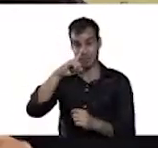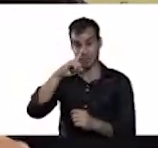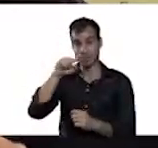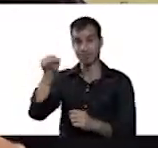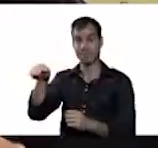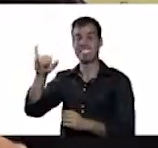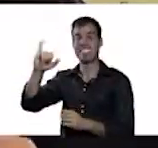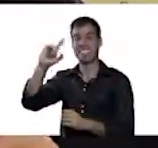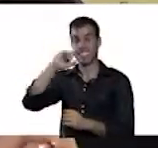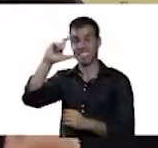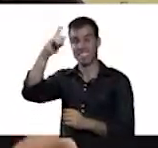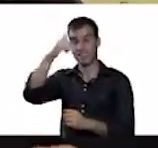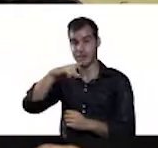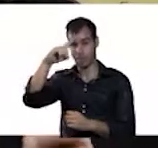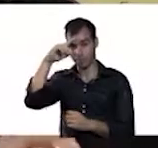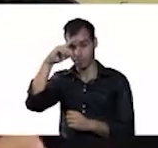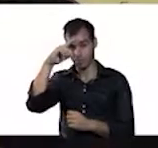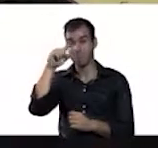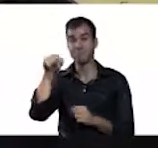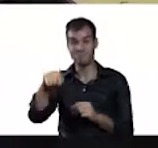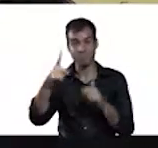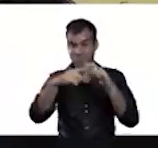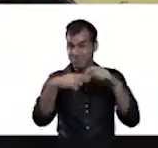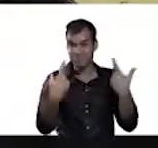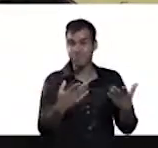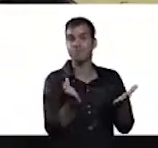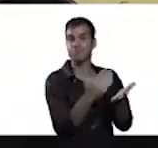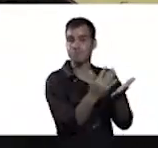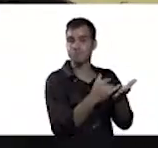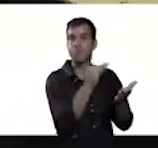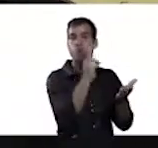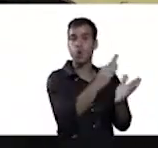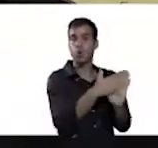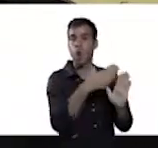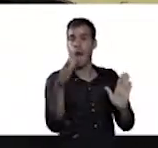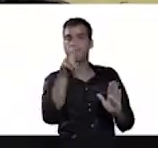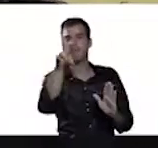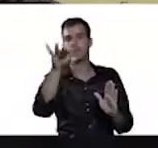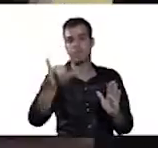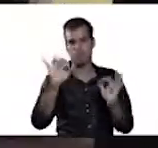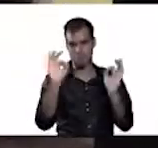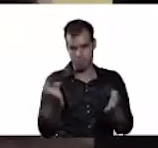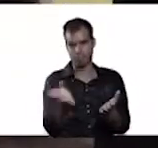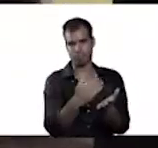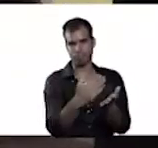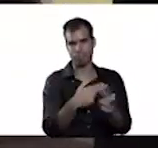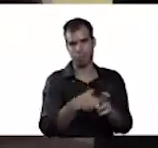lo pueden encontrar en la página de la 8 a la 26 del referido libro de texto.